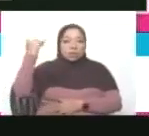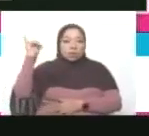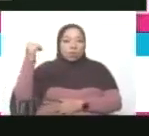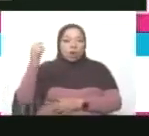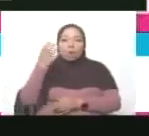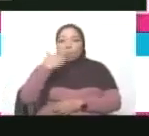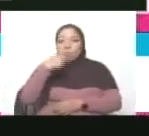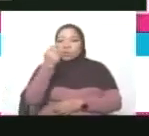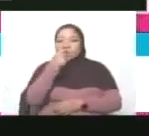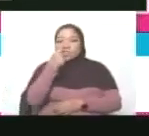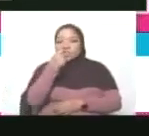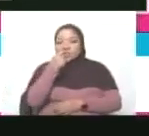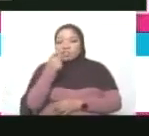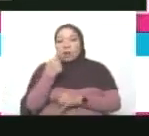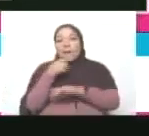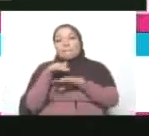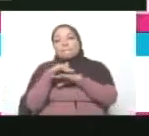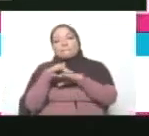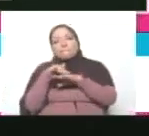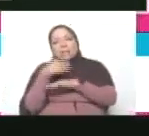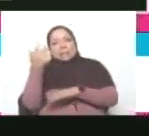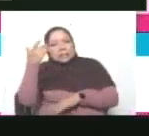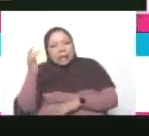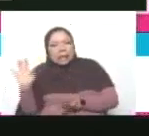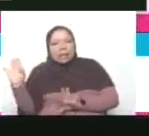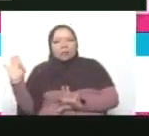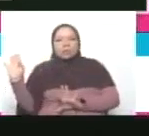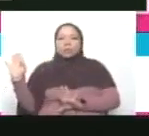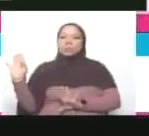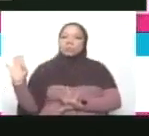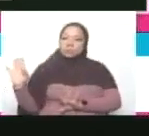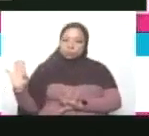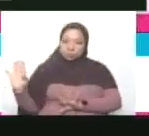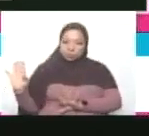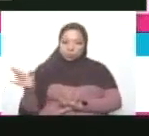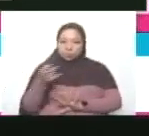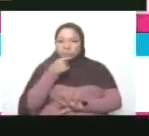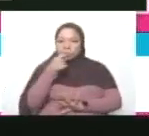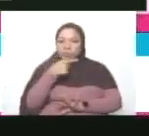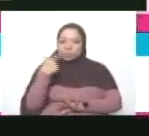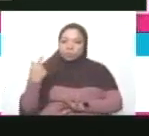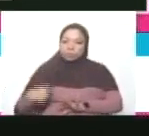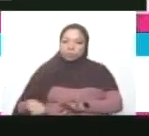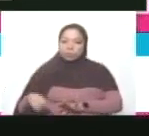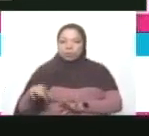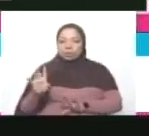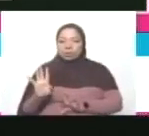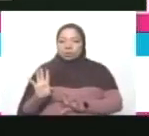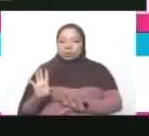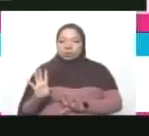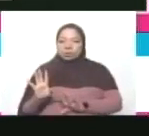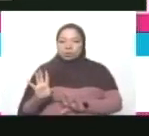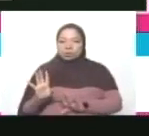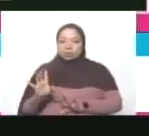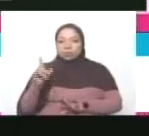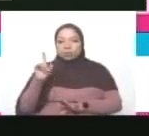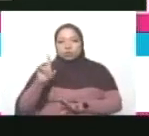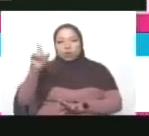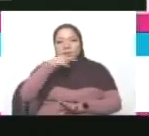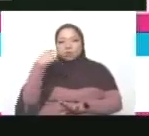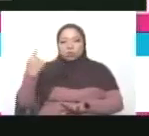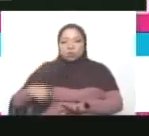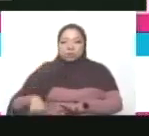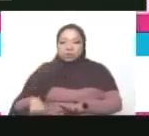aguacates, se decía por ahí, esa gira bellísima que usted tuvo por la gran potencia que es